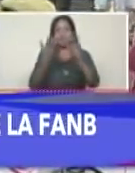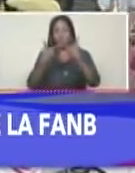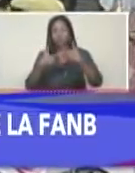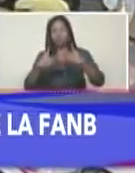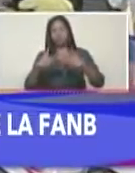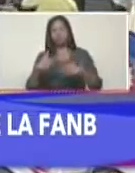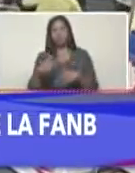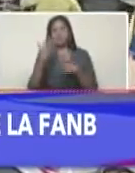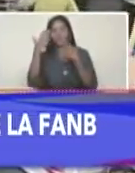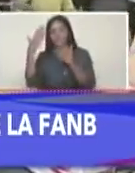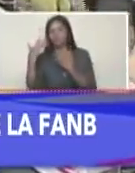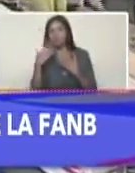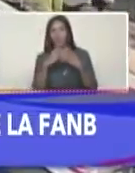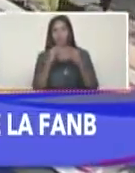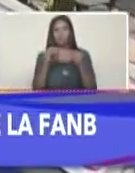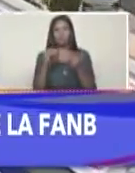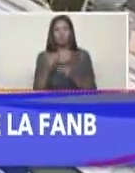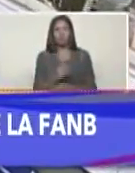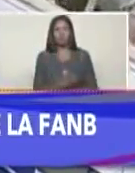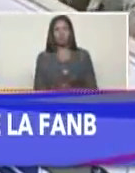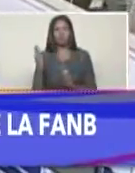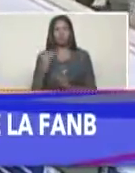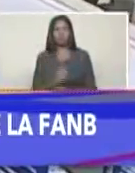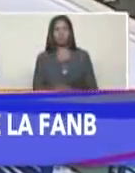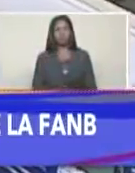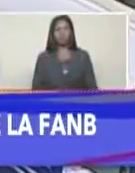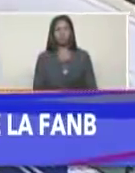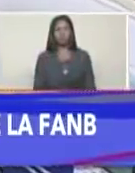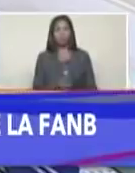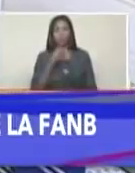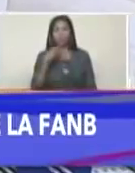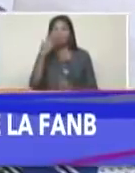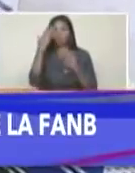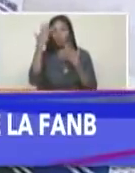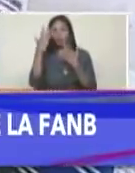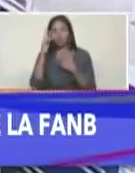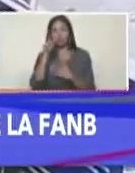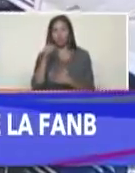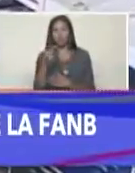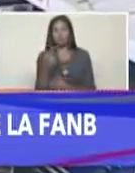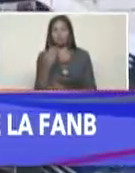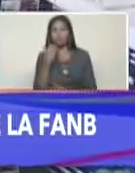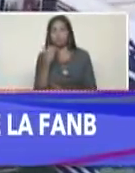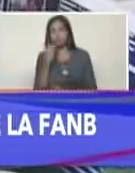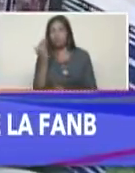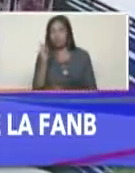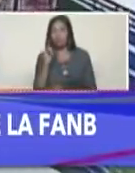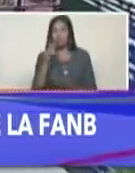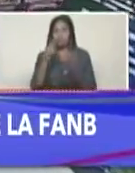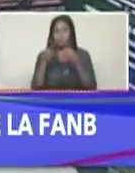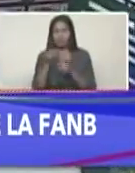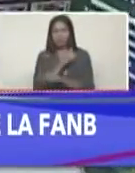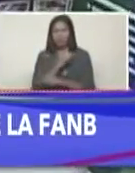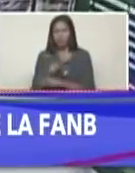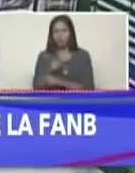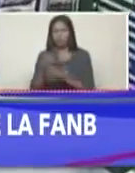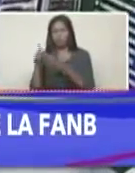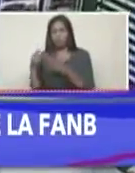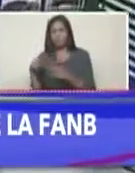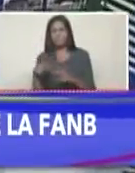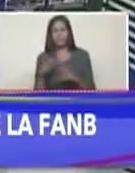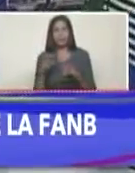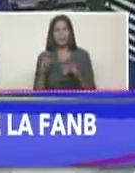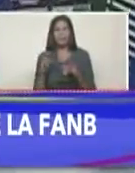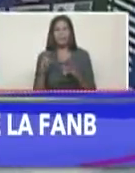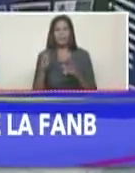Mi saludo, por favor, general en jefe, adelante. Bueno, mi comandante en jefe, también por aquí en otra orden, en otra materia, está